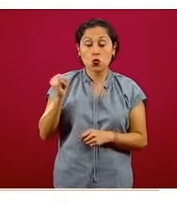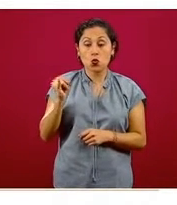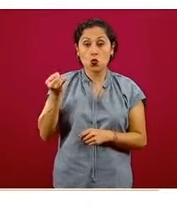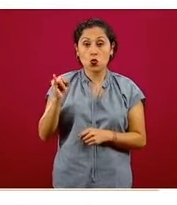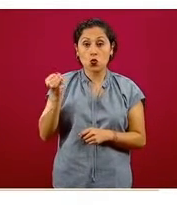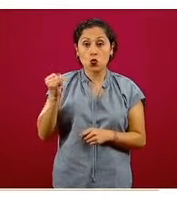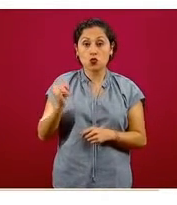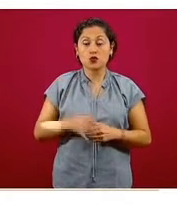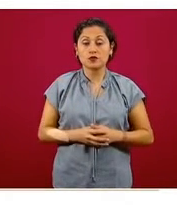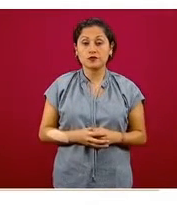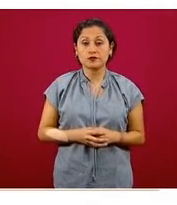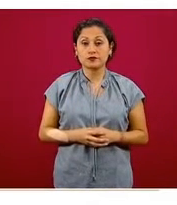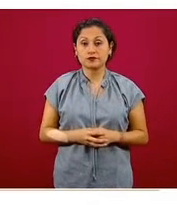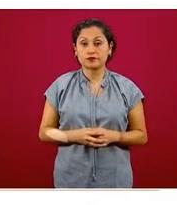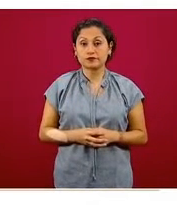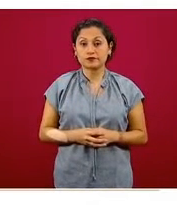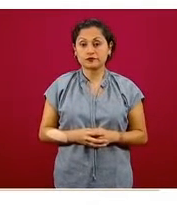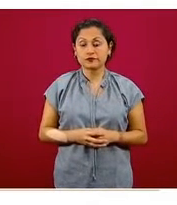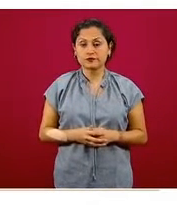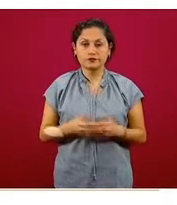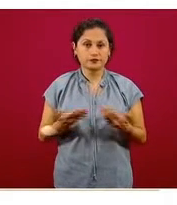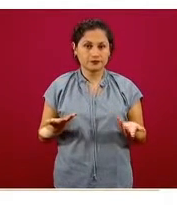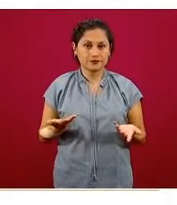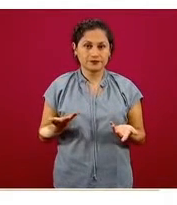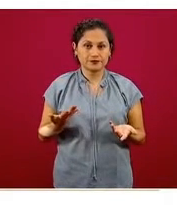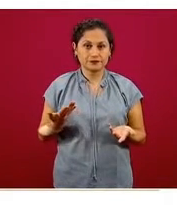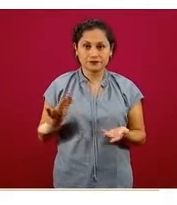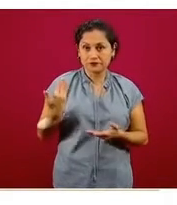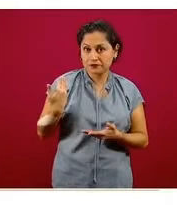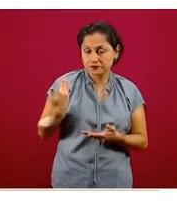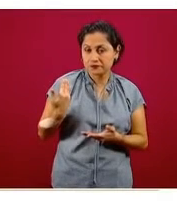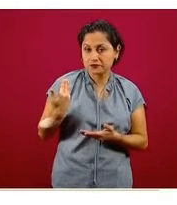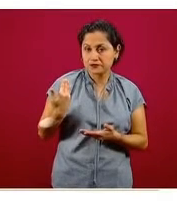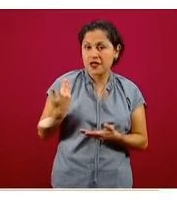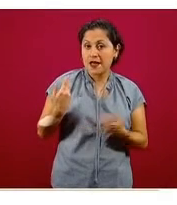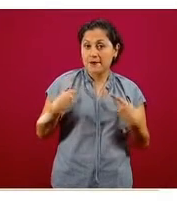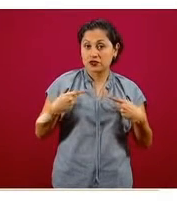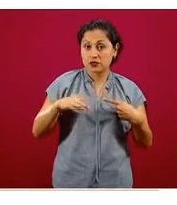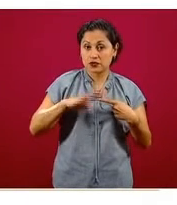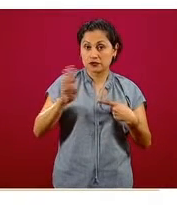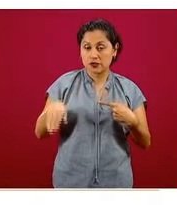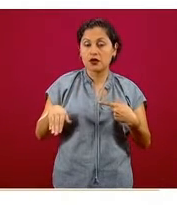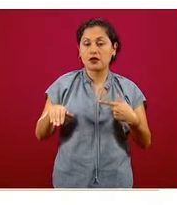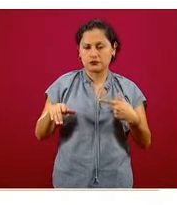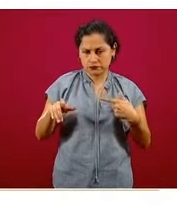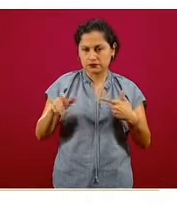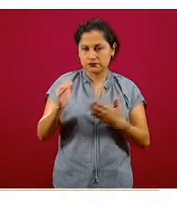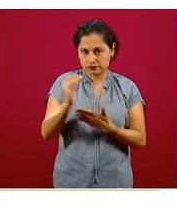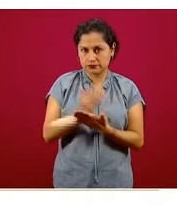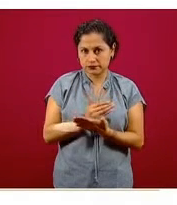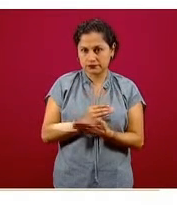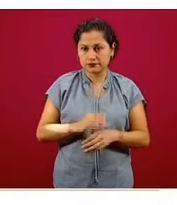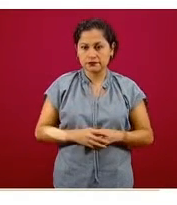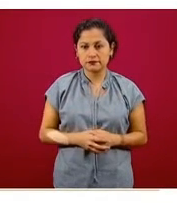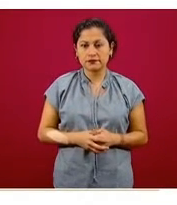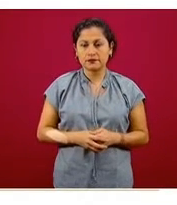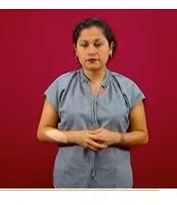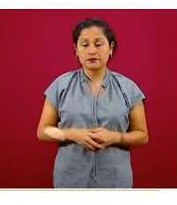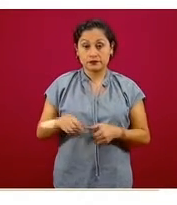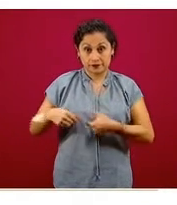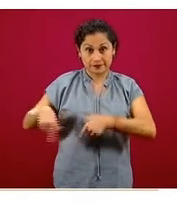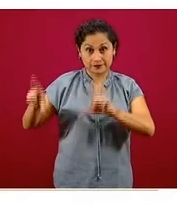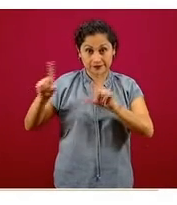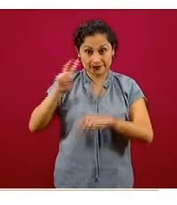en los últimos días menos defunciones que han ocurrido. Si vemos la siguiente diapositiva va a ser más claro.